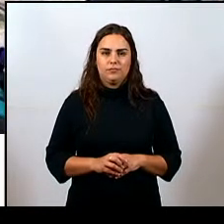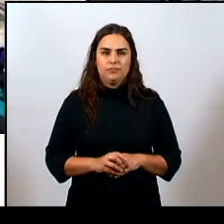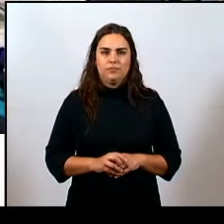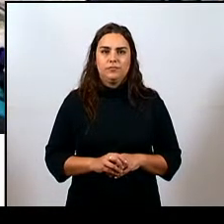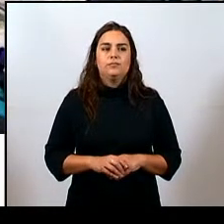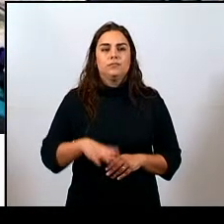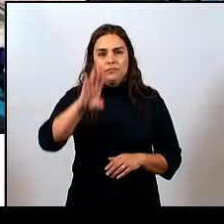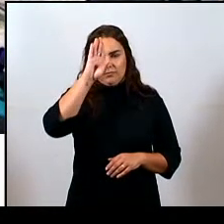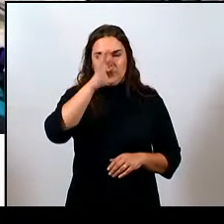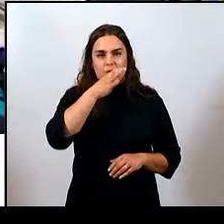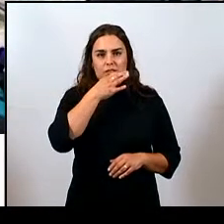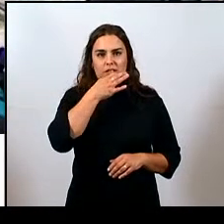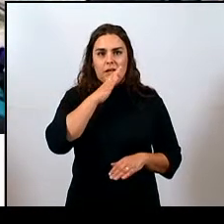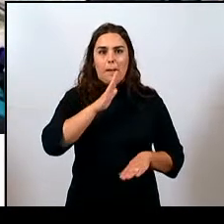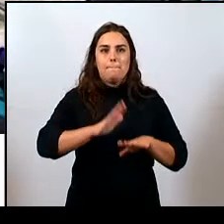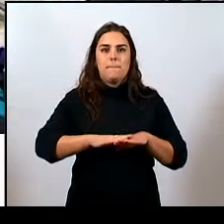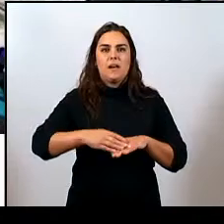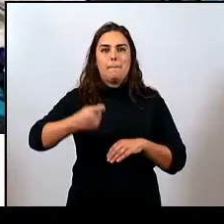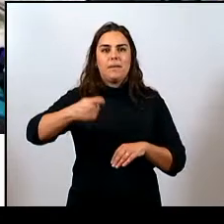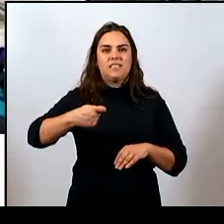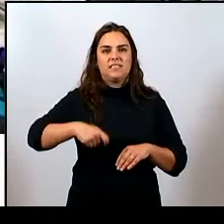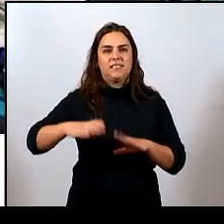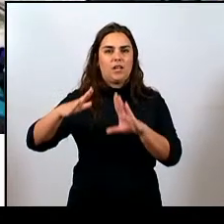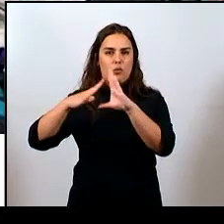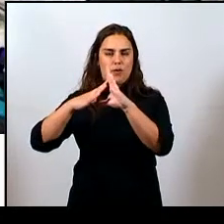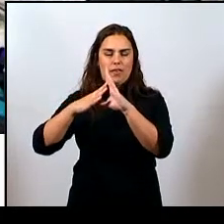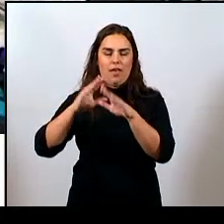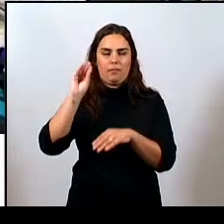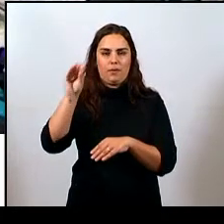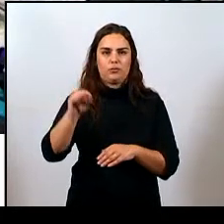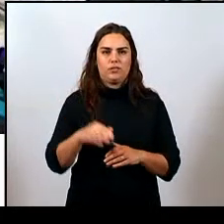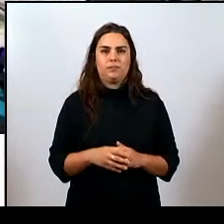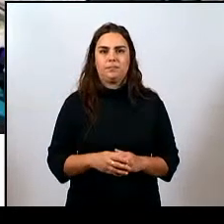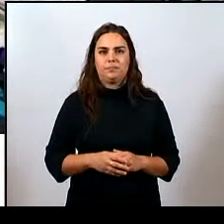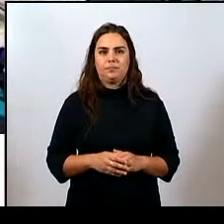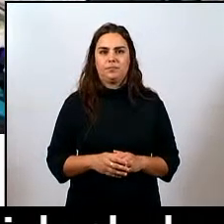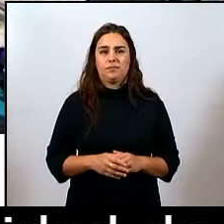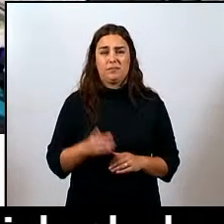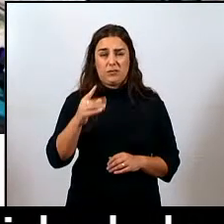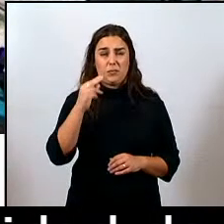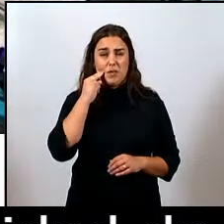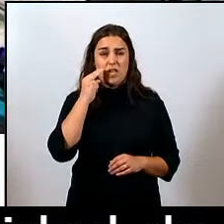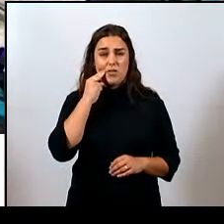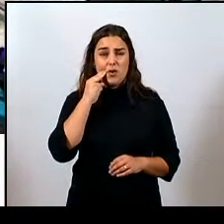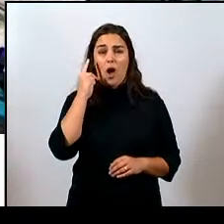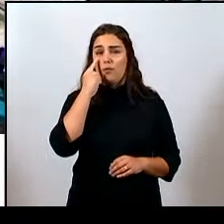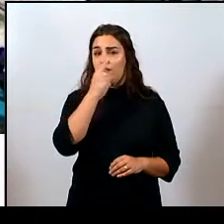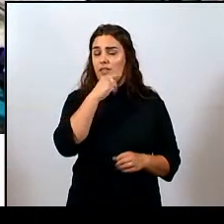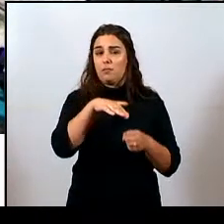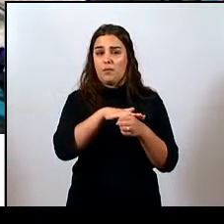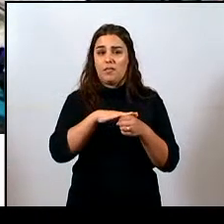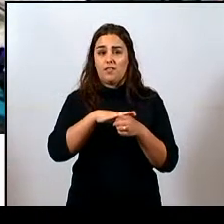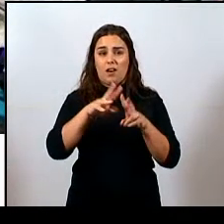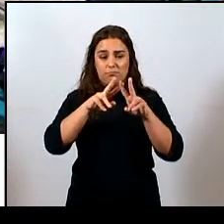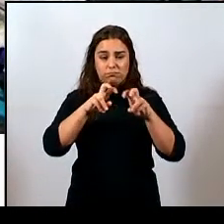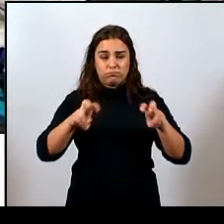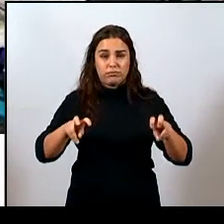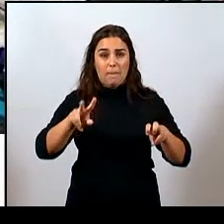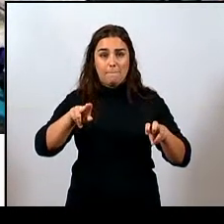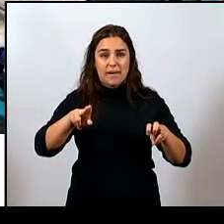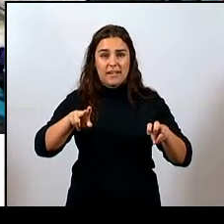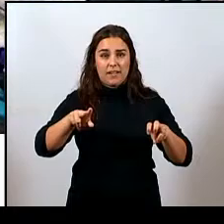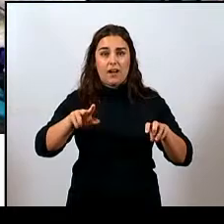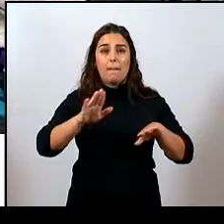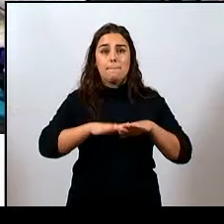Hola, muy buenas tardes. Para la presidenta de la Comunidad de Madrid. ¿Teme que la Audiencia Provincial amplíe la investigación a su pareja a delitos